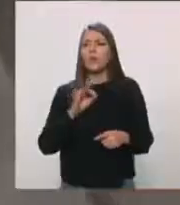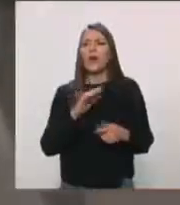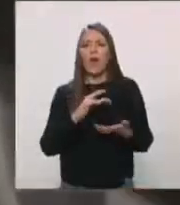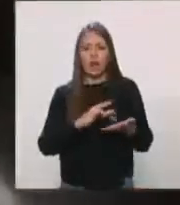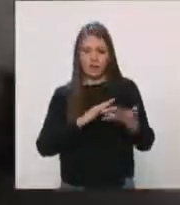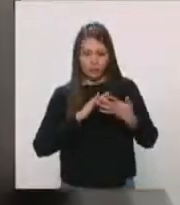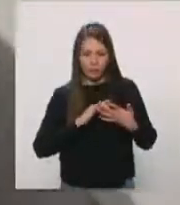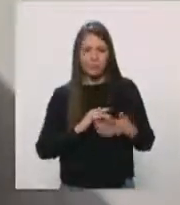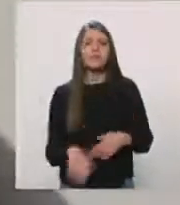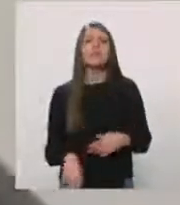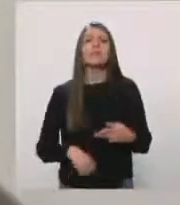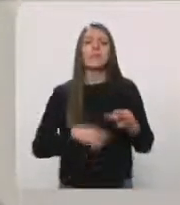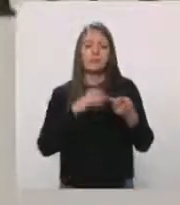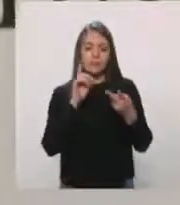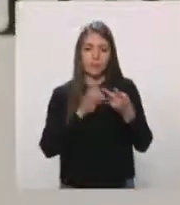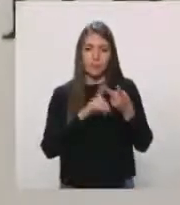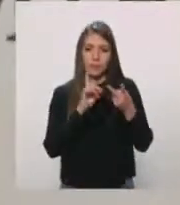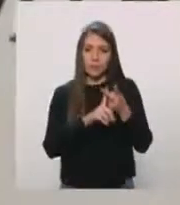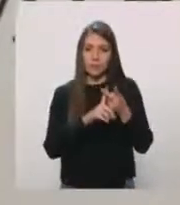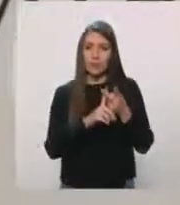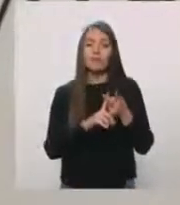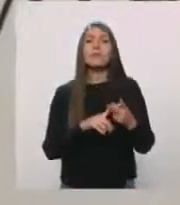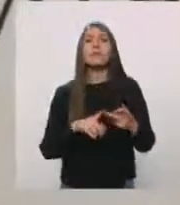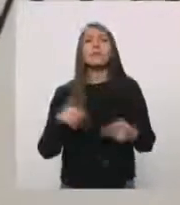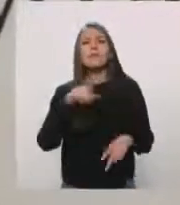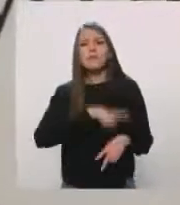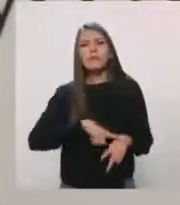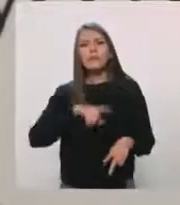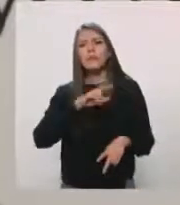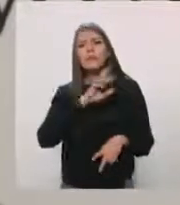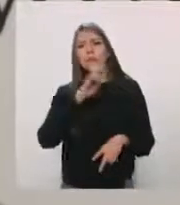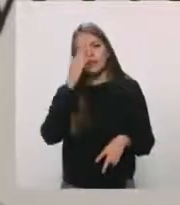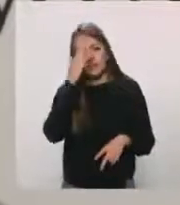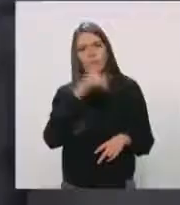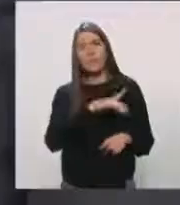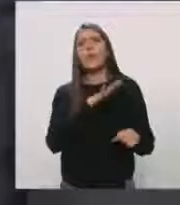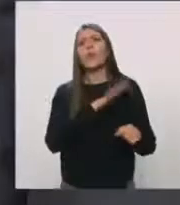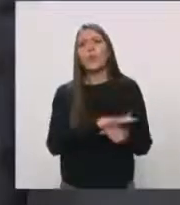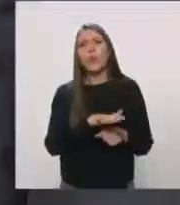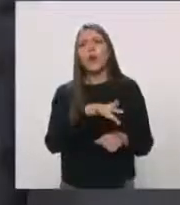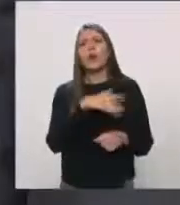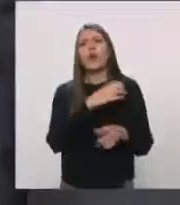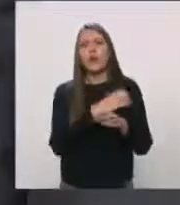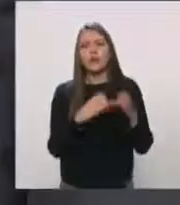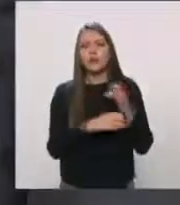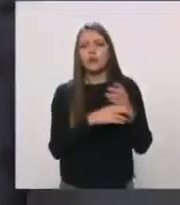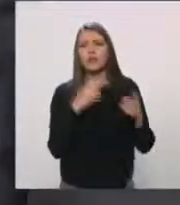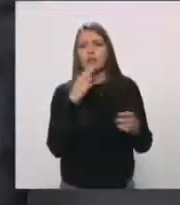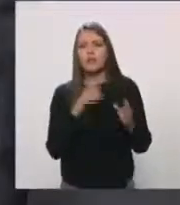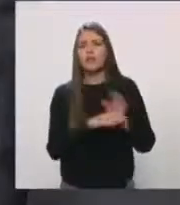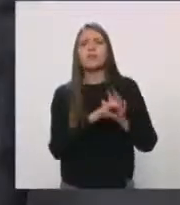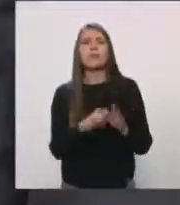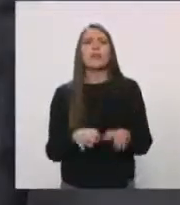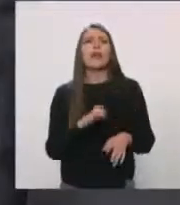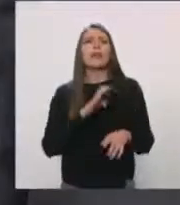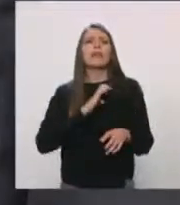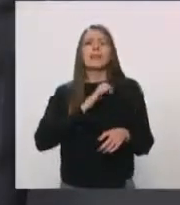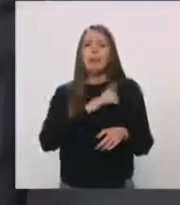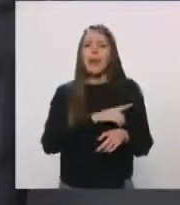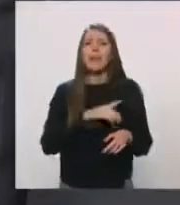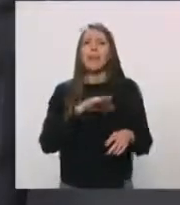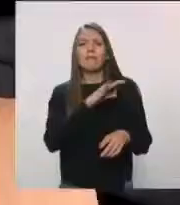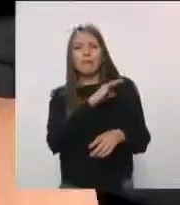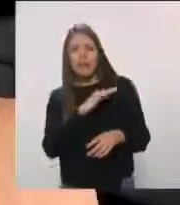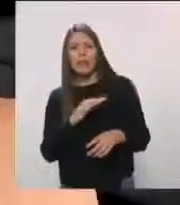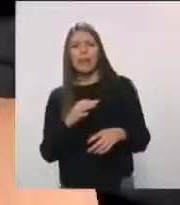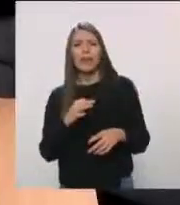favor. Por otro lado, es reconocer qué talentos, dones, herramientas tenemos, como puede ser la esperanza, el optimismo, la inteligencia,